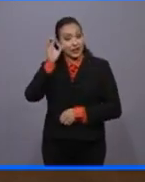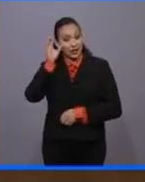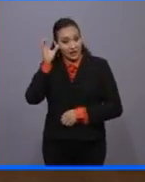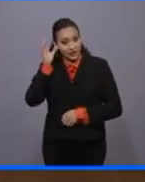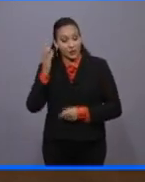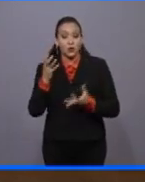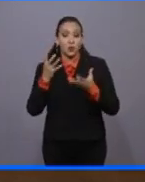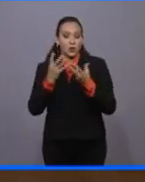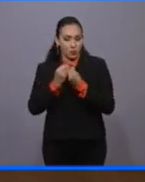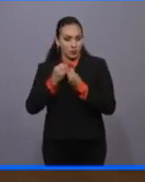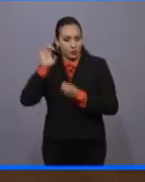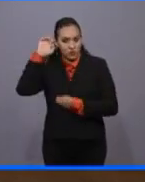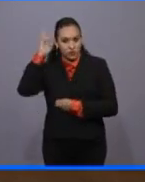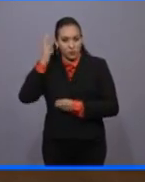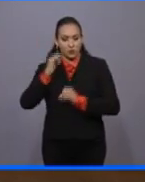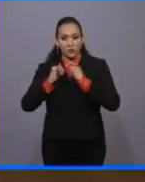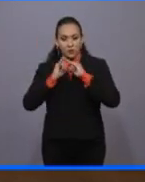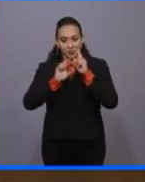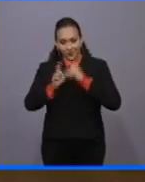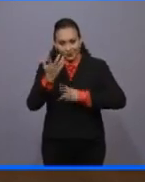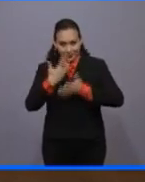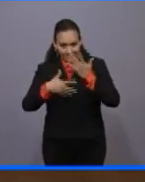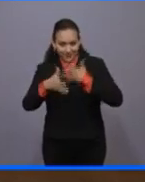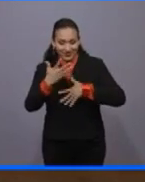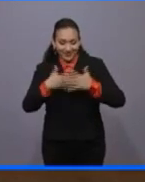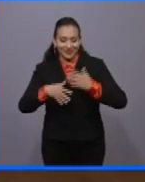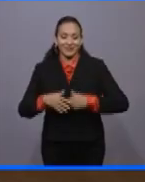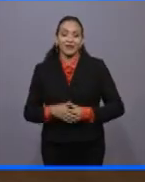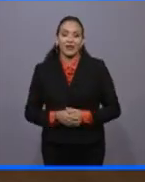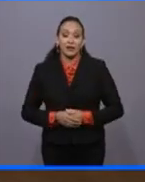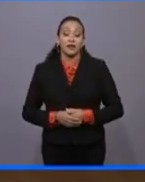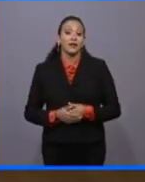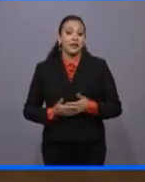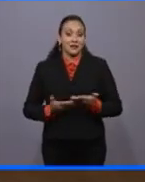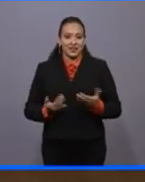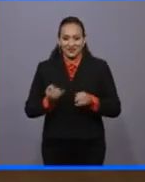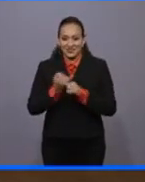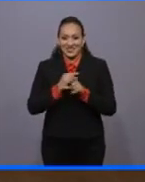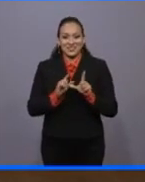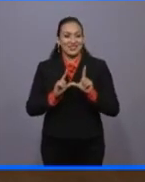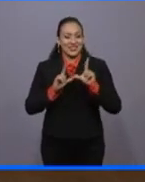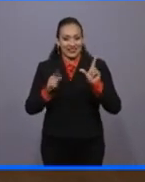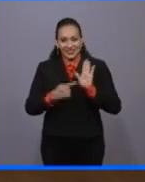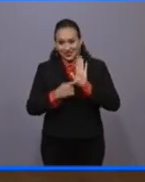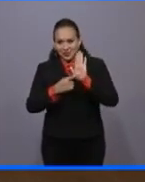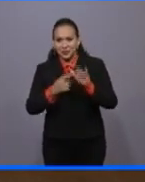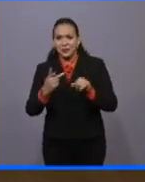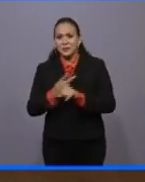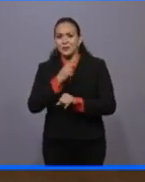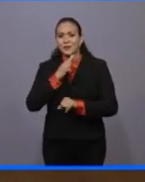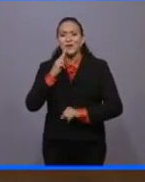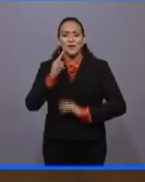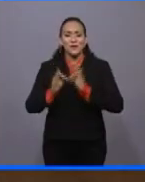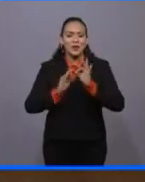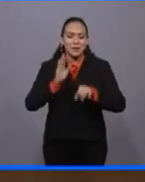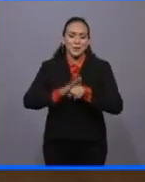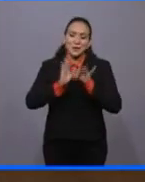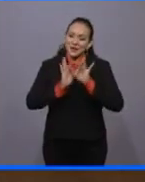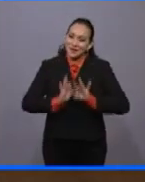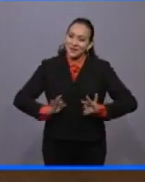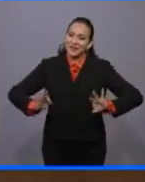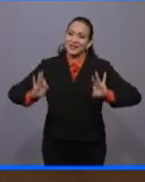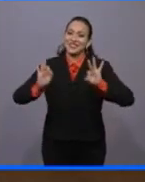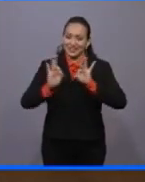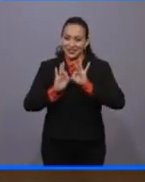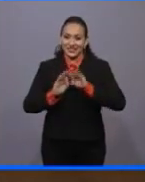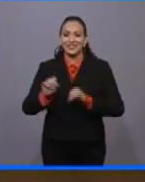y en compañía de Osiris Rostro, en la interpretación en lengua de señas mexicana, estamos listas para presentarle las noticias